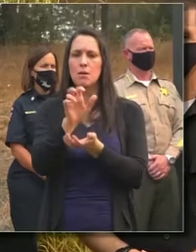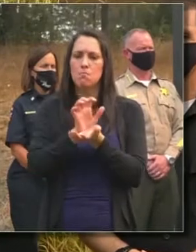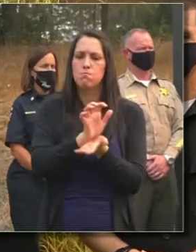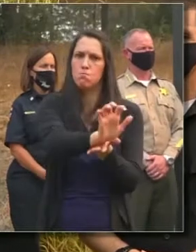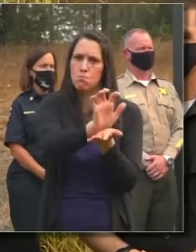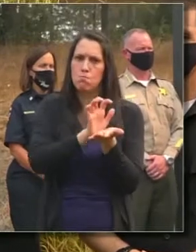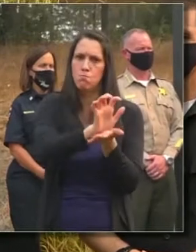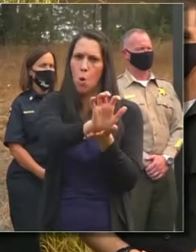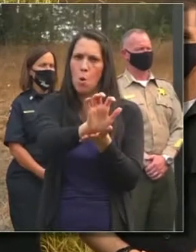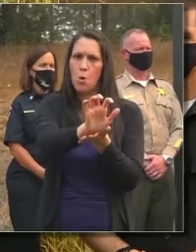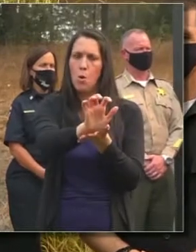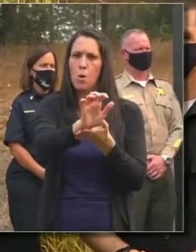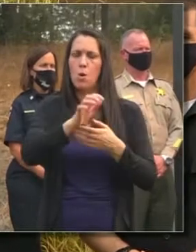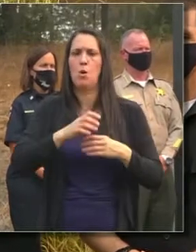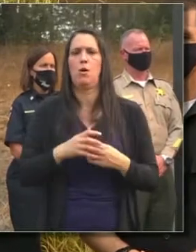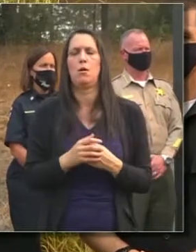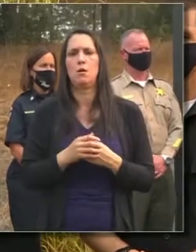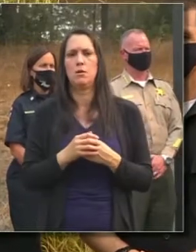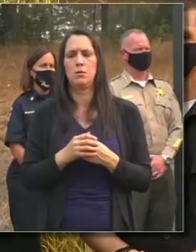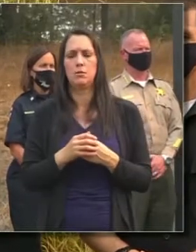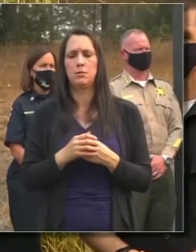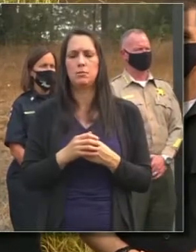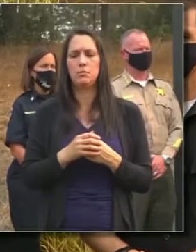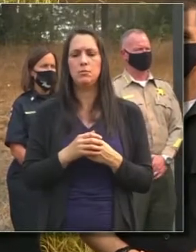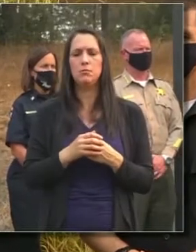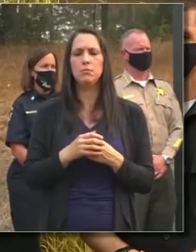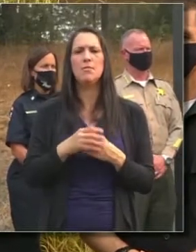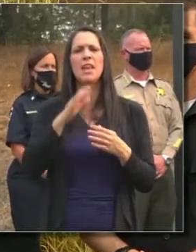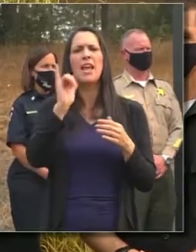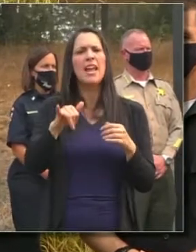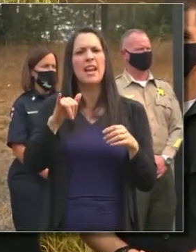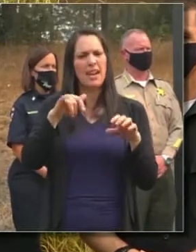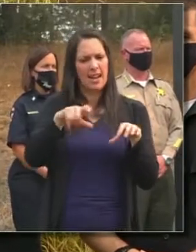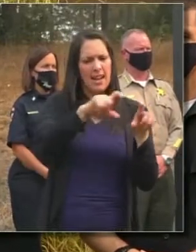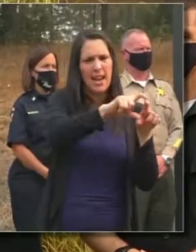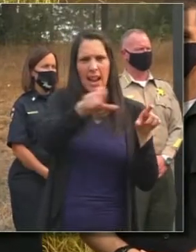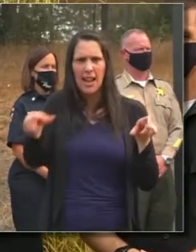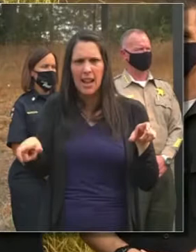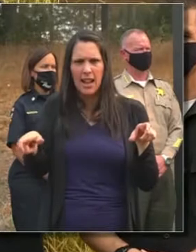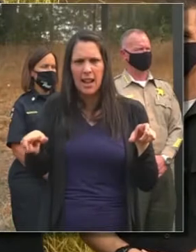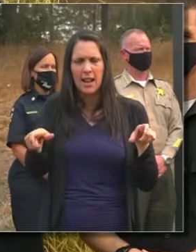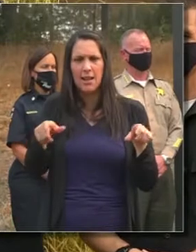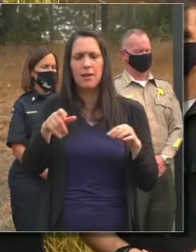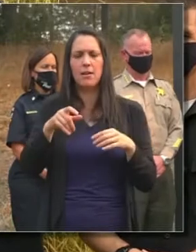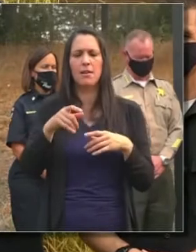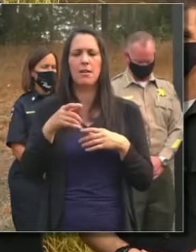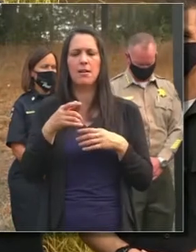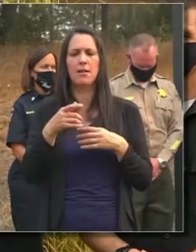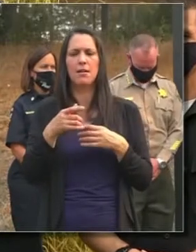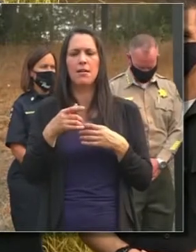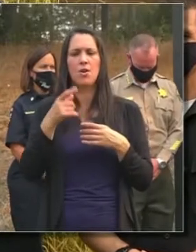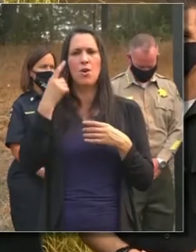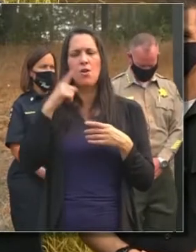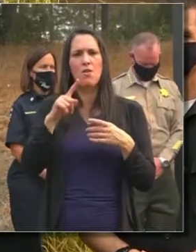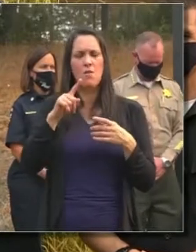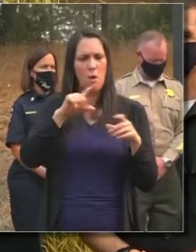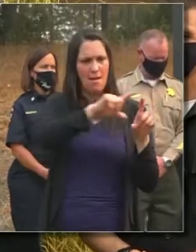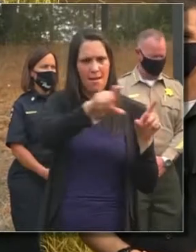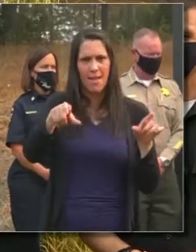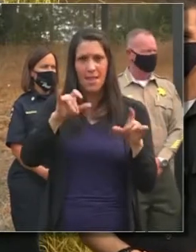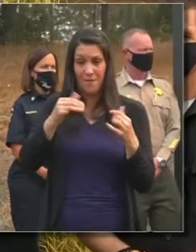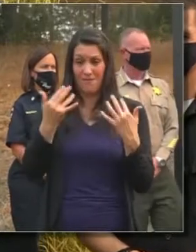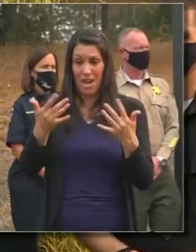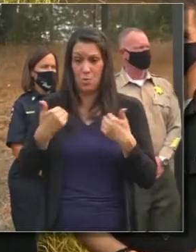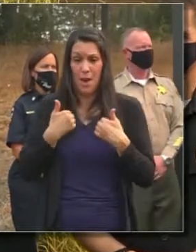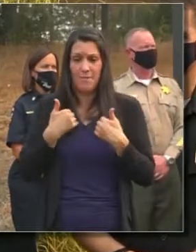bulldozers o tractores cortando líneas y hablando de la línea de fuego poner una línea